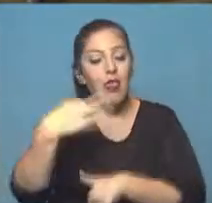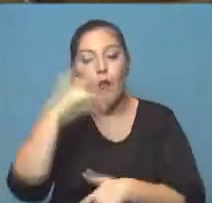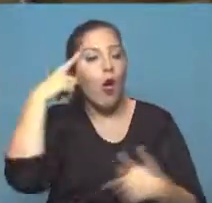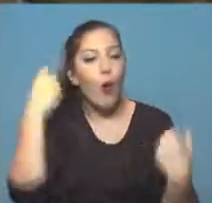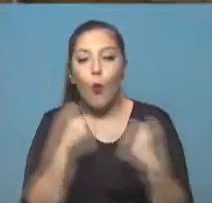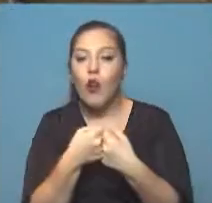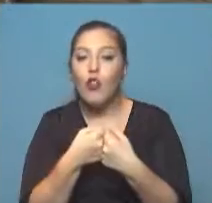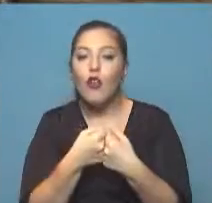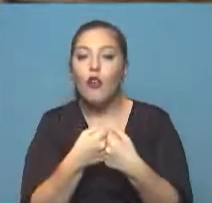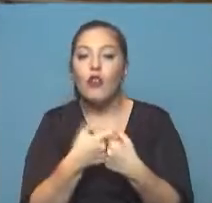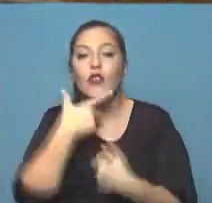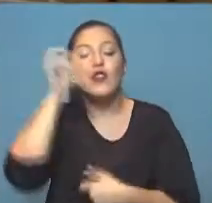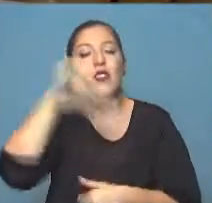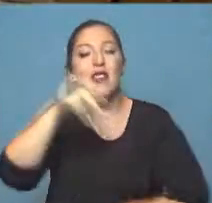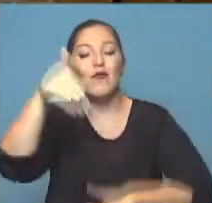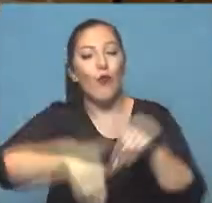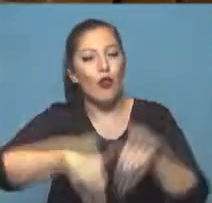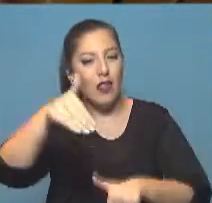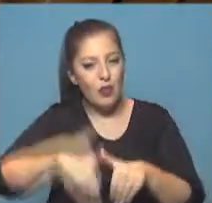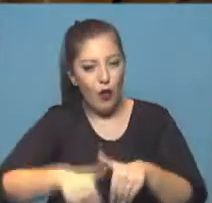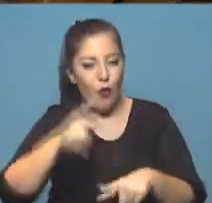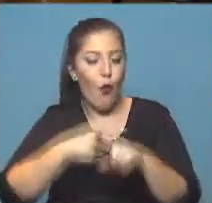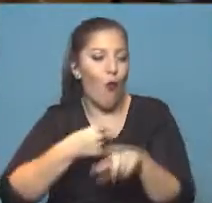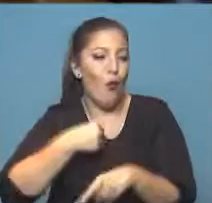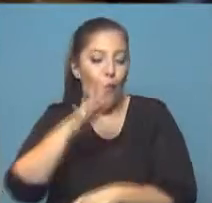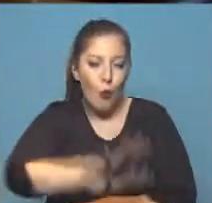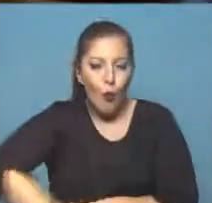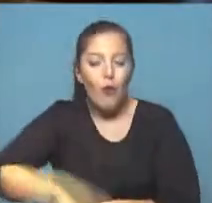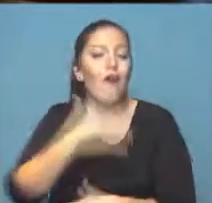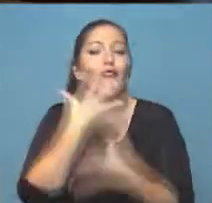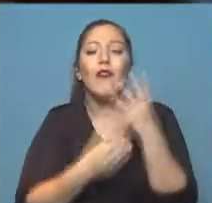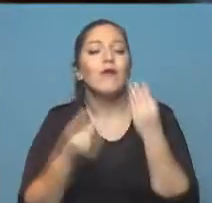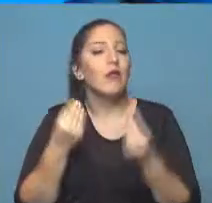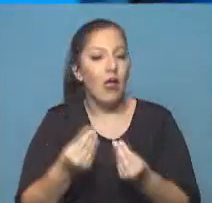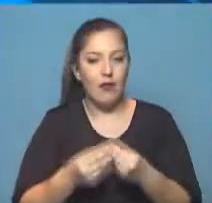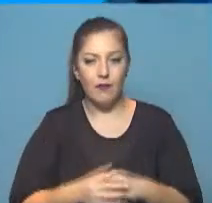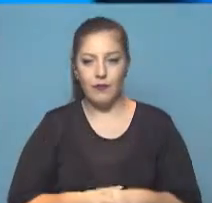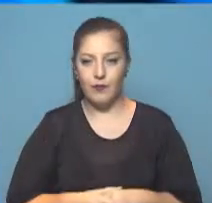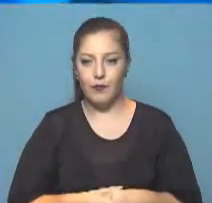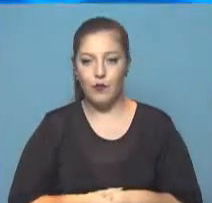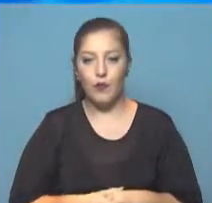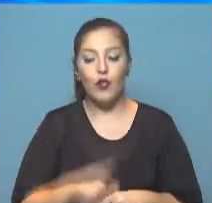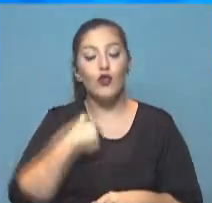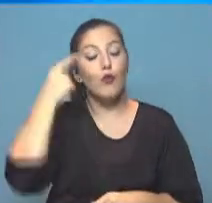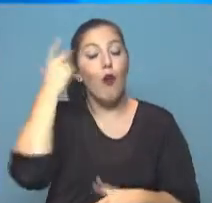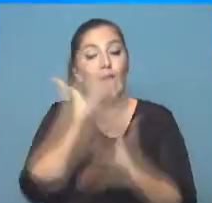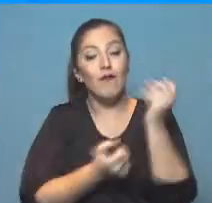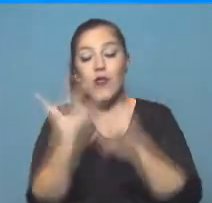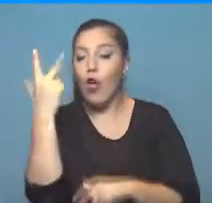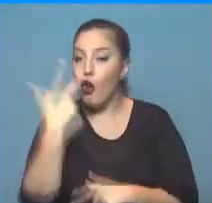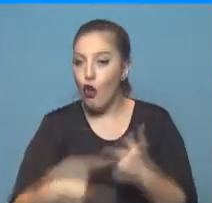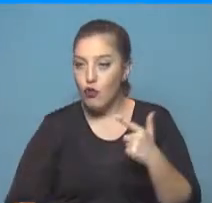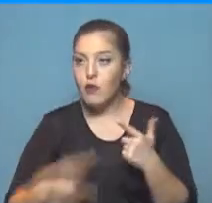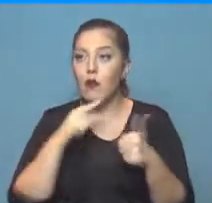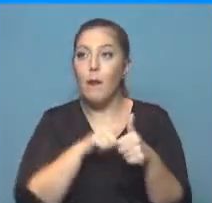acuerdo sin tratar de refrendarlo por medio de la voluntad popular? ¿Qué pensás? ¿Qué falló? Yo creo que fallaron tres cosas. La